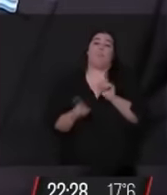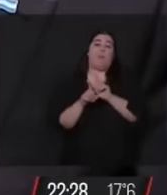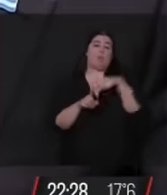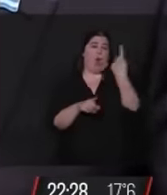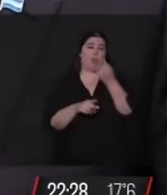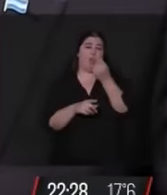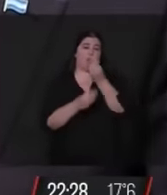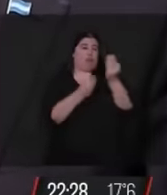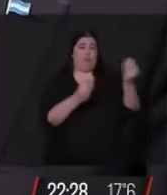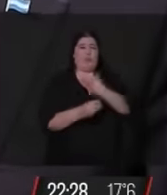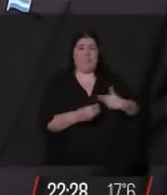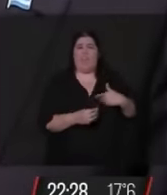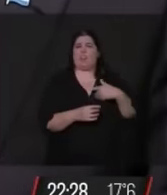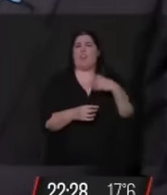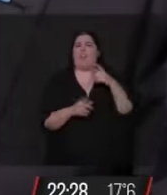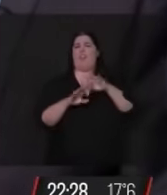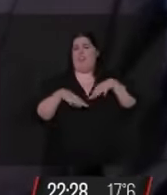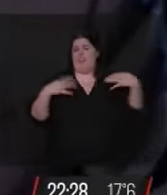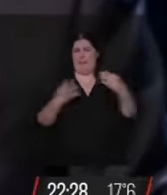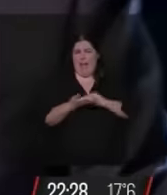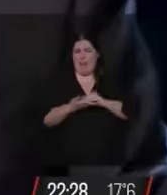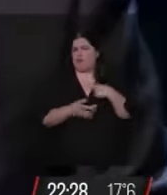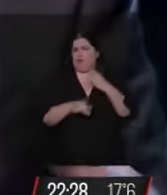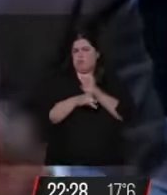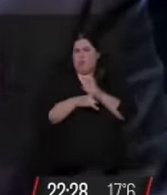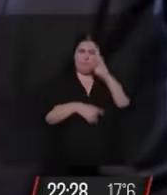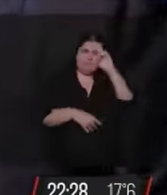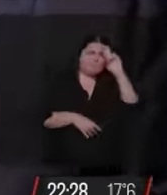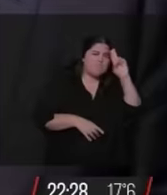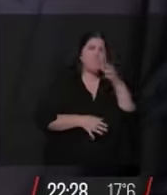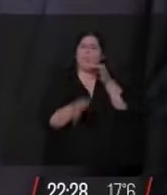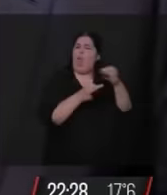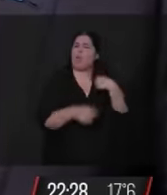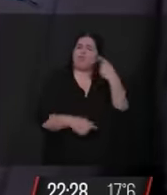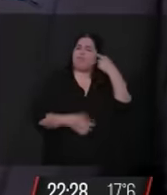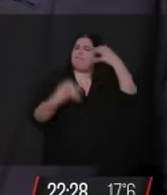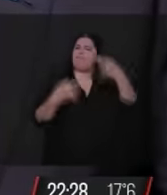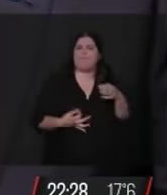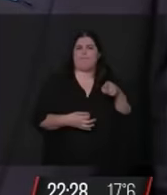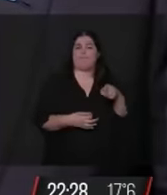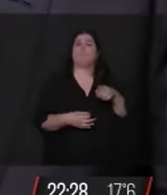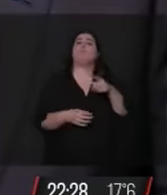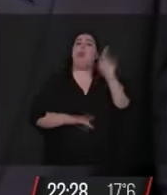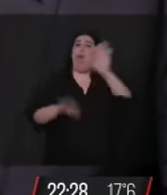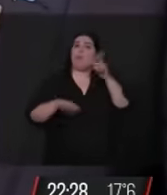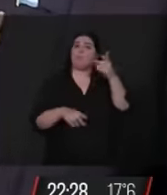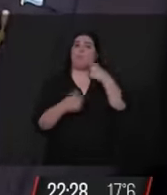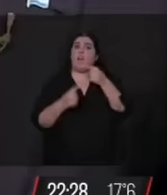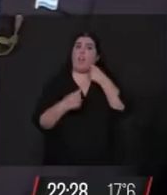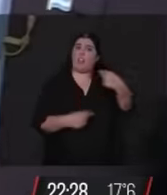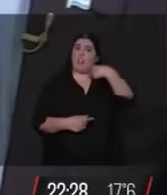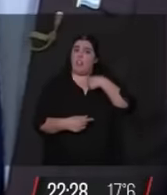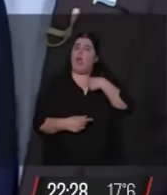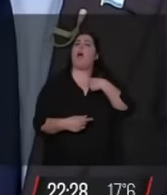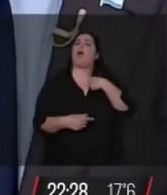de Cámara, siempre los traté con mucho respeto porque creo en el diálogo. Es más, parte de algunas críticas que he recibido tienen